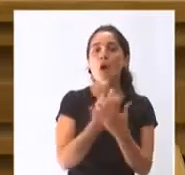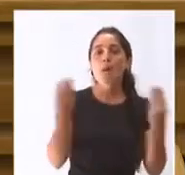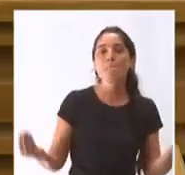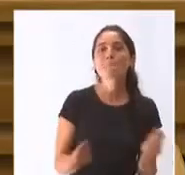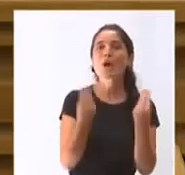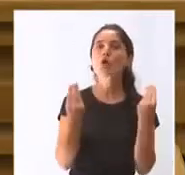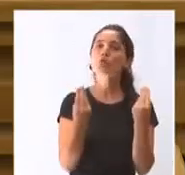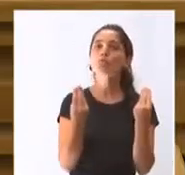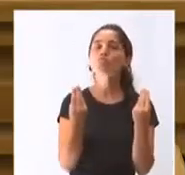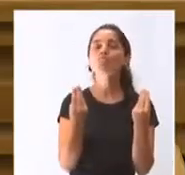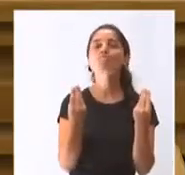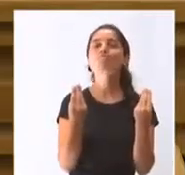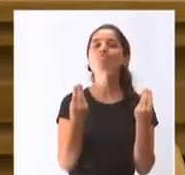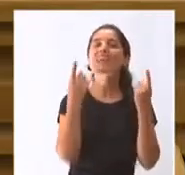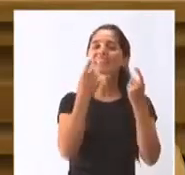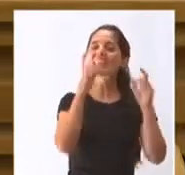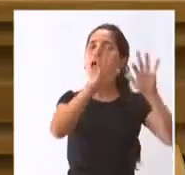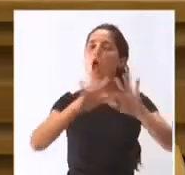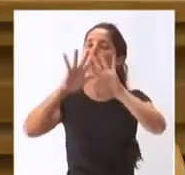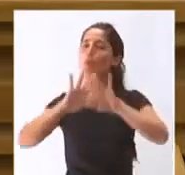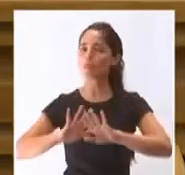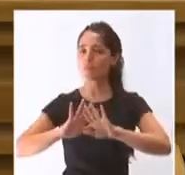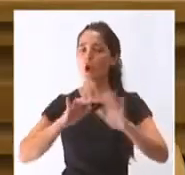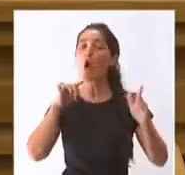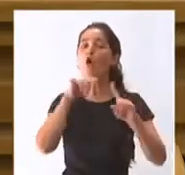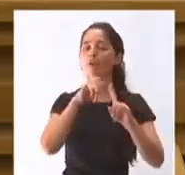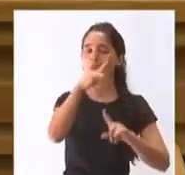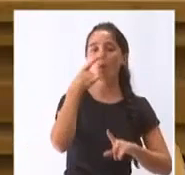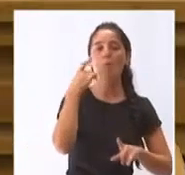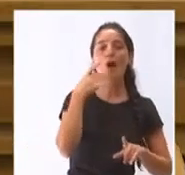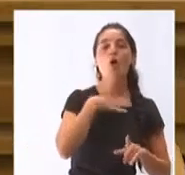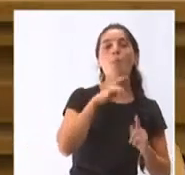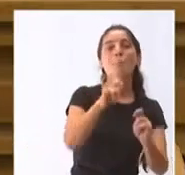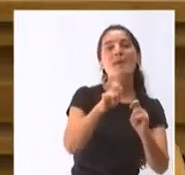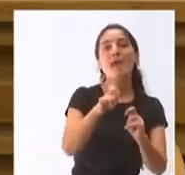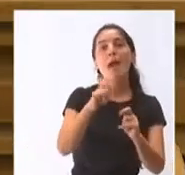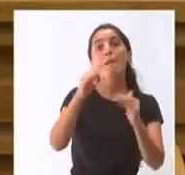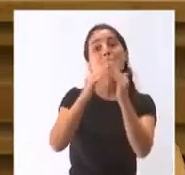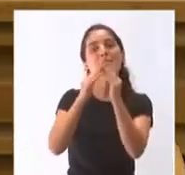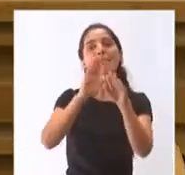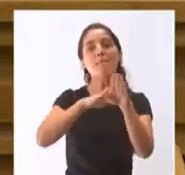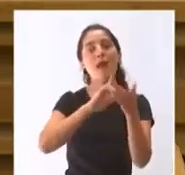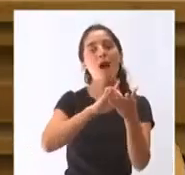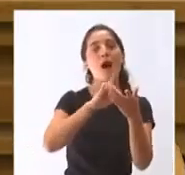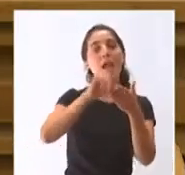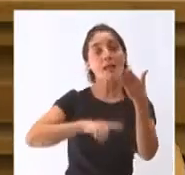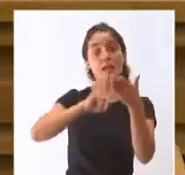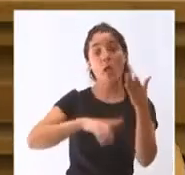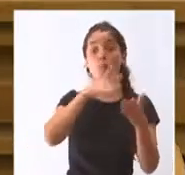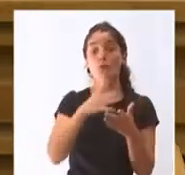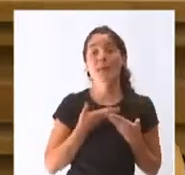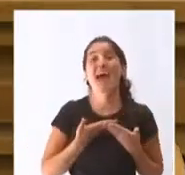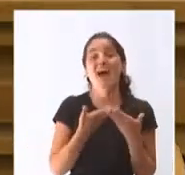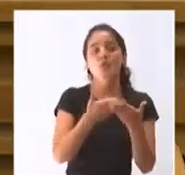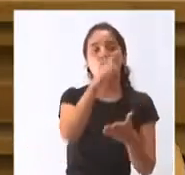persuasión poner en alquiler de esas viviendas porque ayudaremos al propietario a